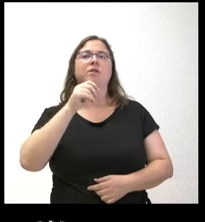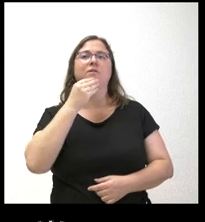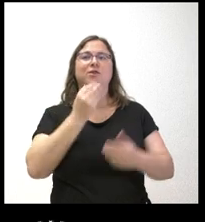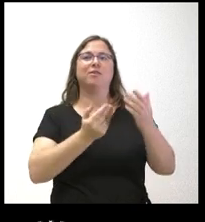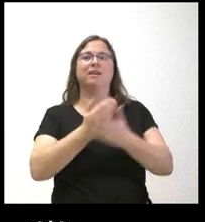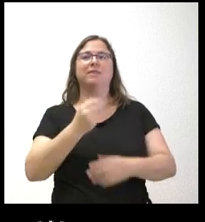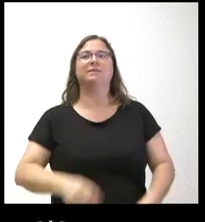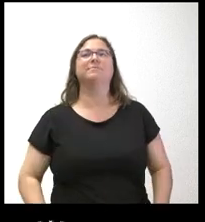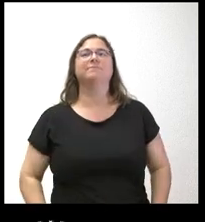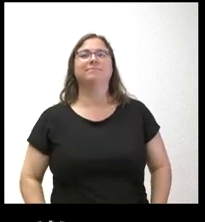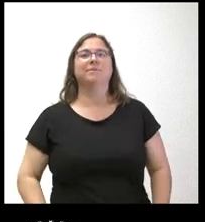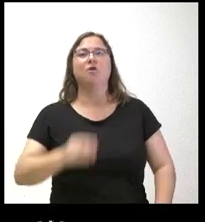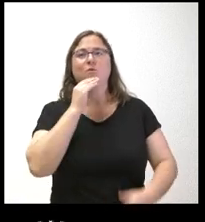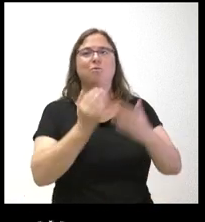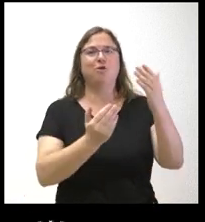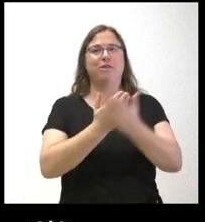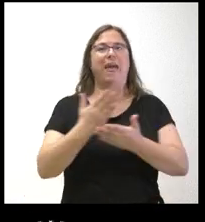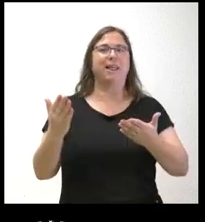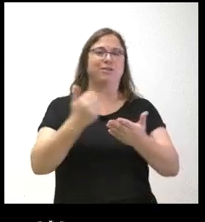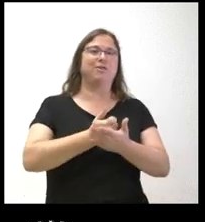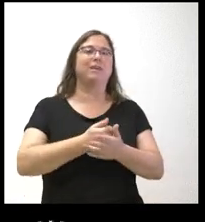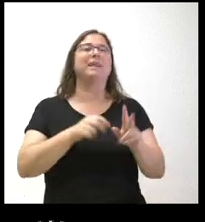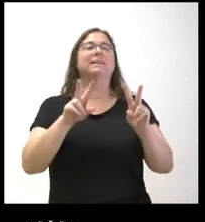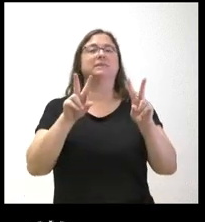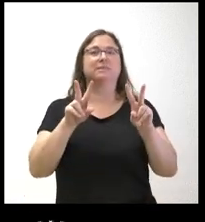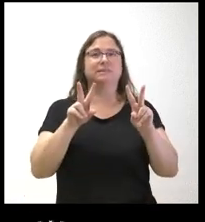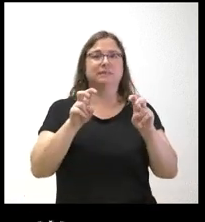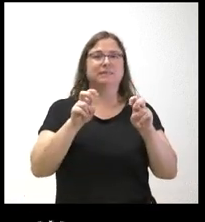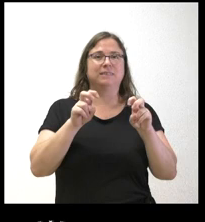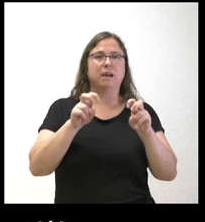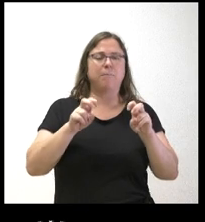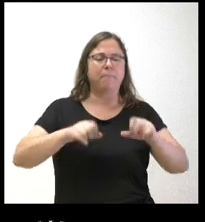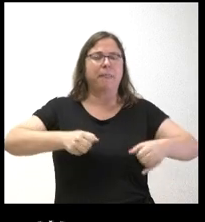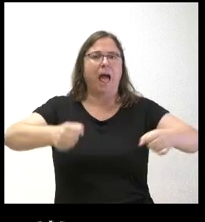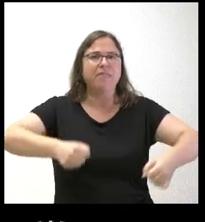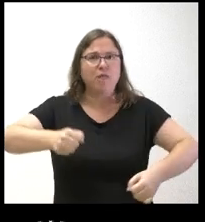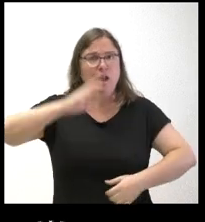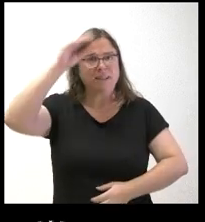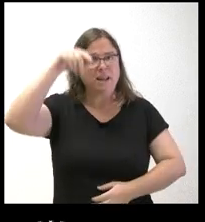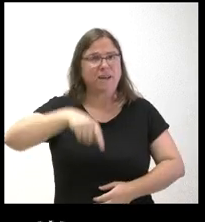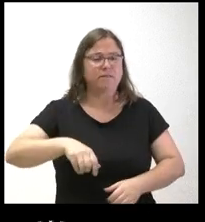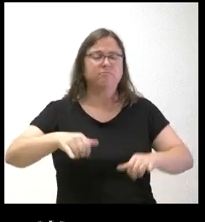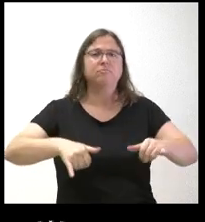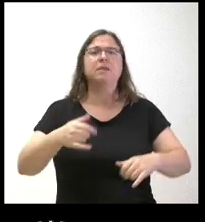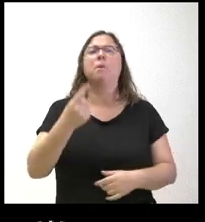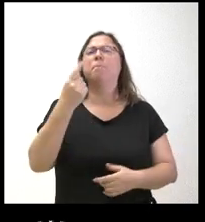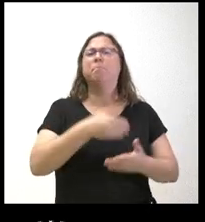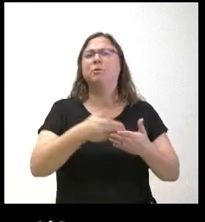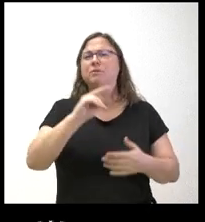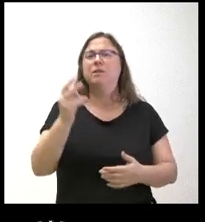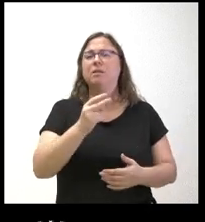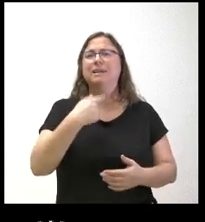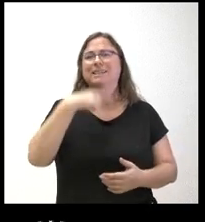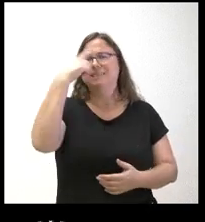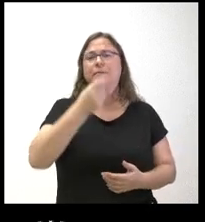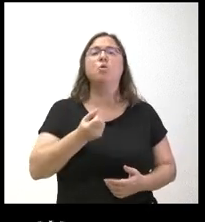Hola Muy buenos días a todos en cuanto a los andadores inteligentes que se ha probado hoy esa inversión de uno coma tres millones de euros se sabe